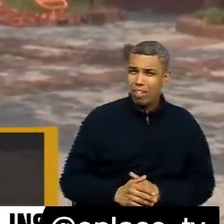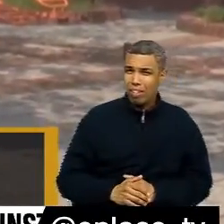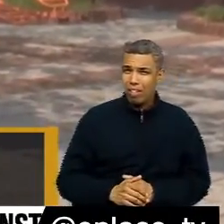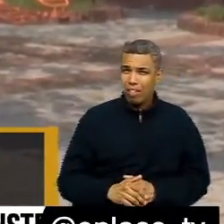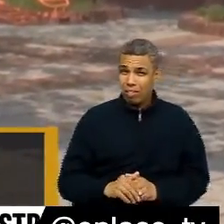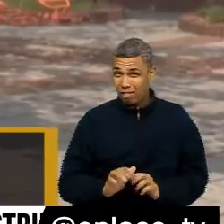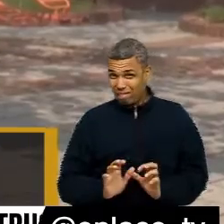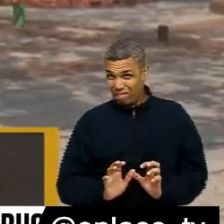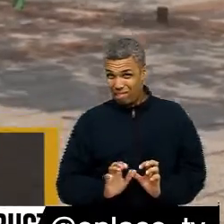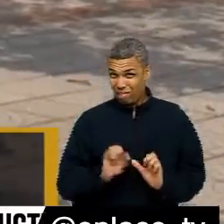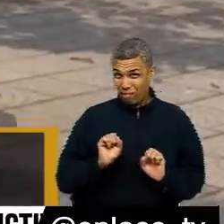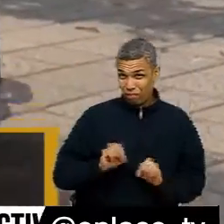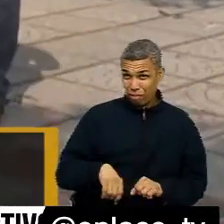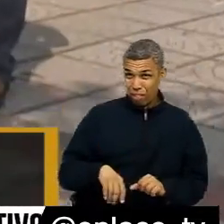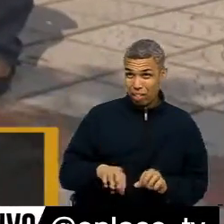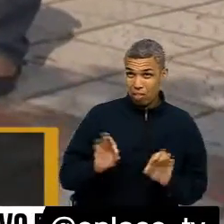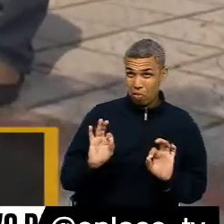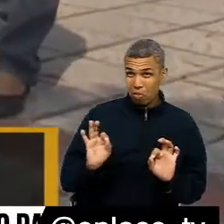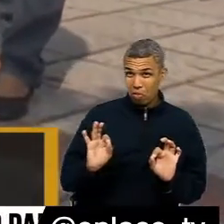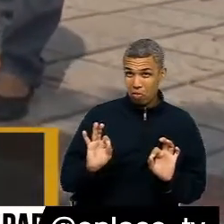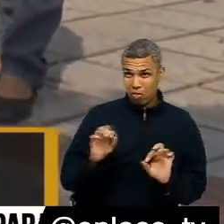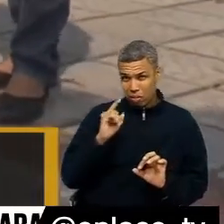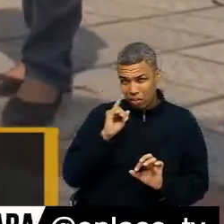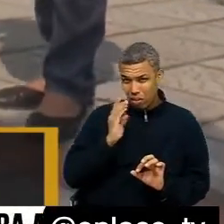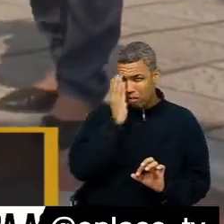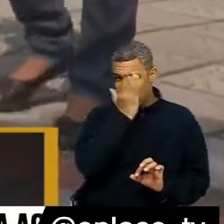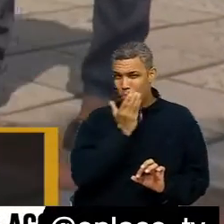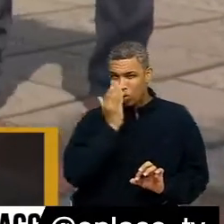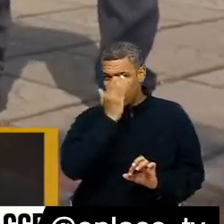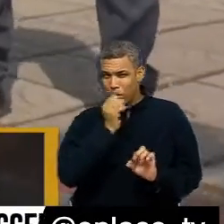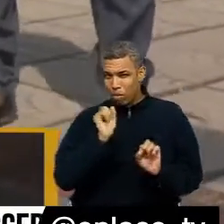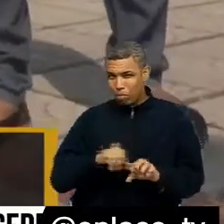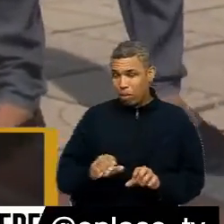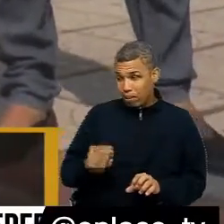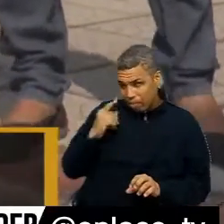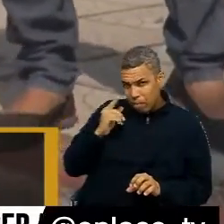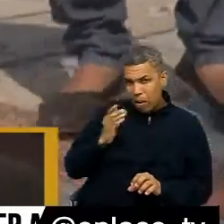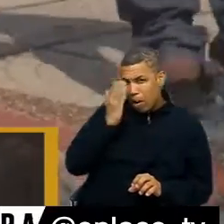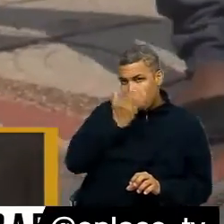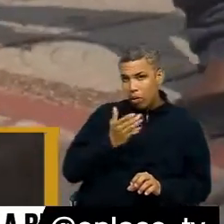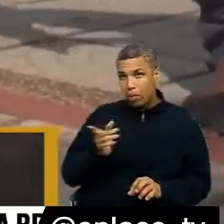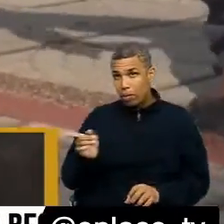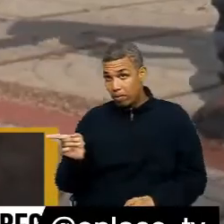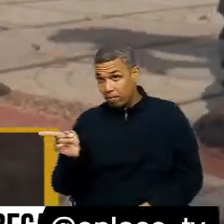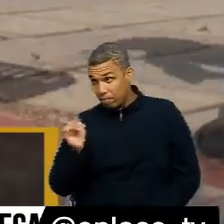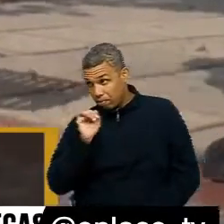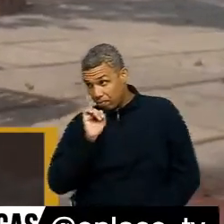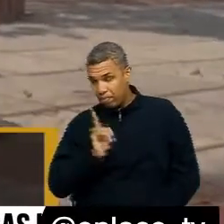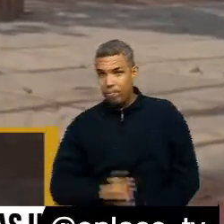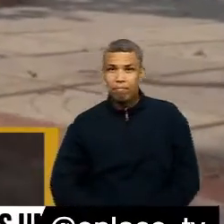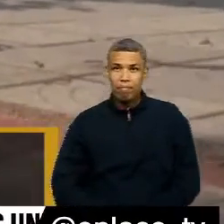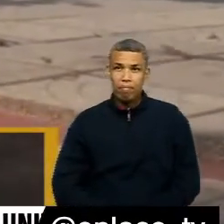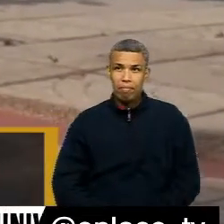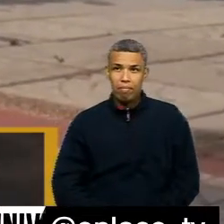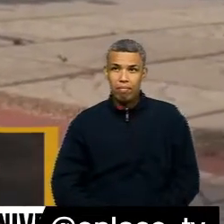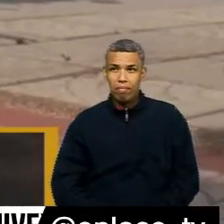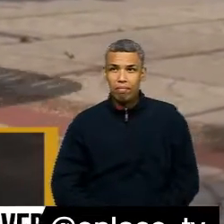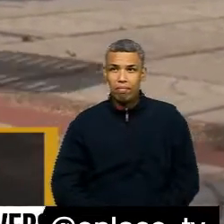tiene movimiento propio o si una persona debe estar encima para que él se pueda mover. Vamos a hacer la prueba entonces para que ustedes conozcan el